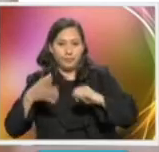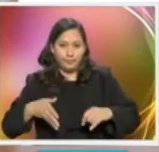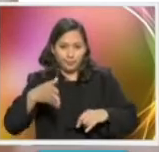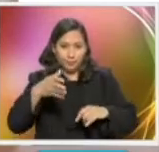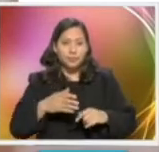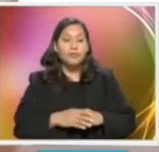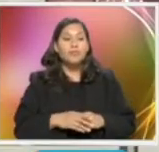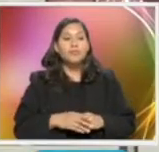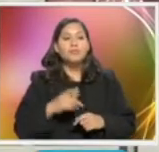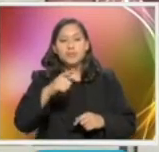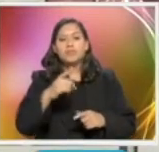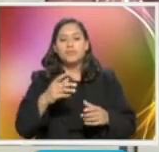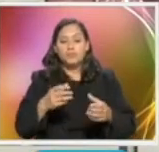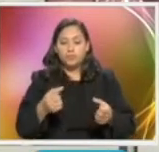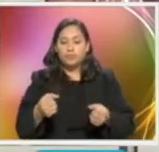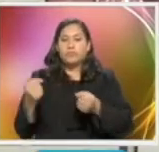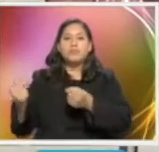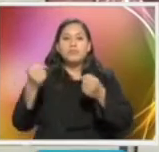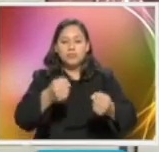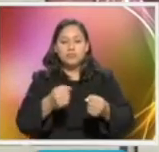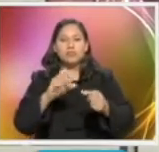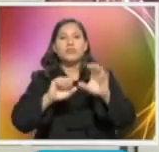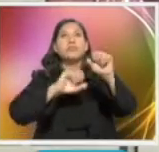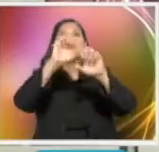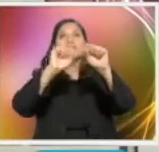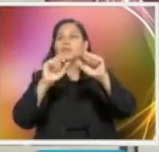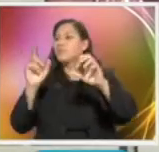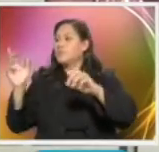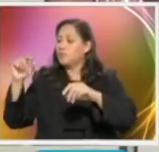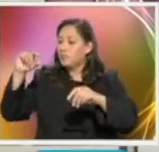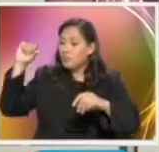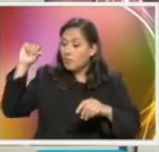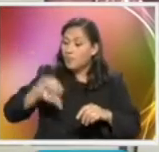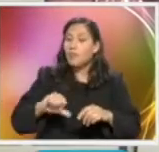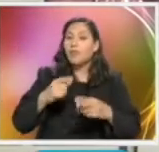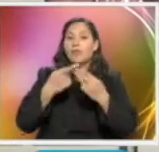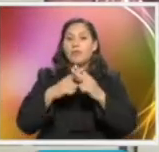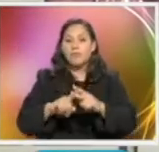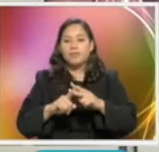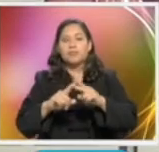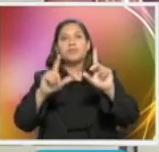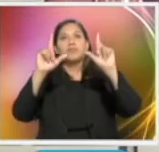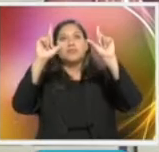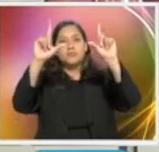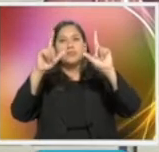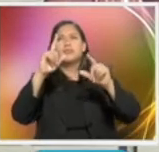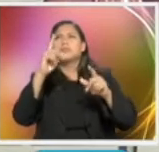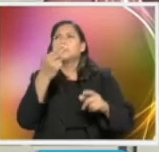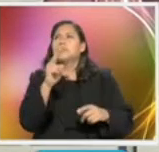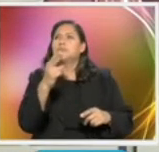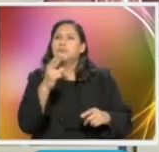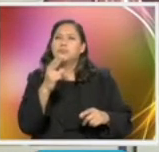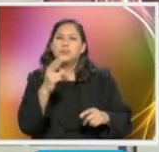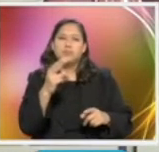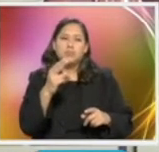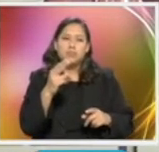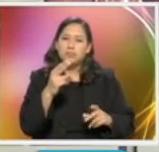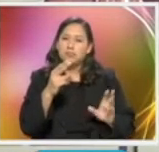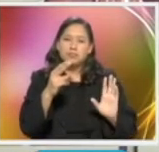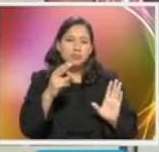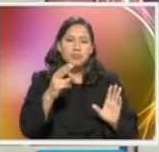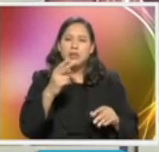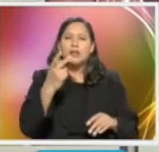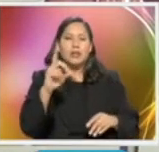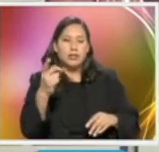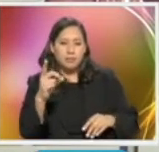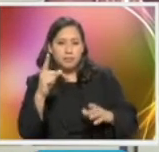él agarra la escalera, trae su martillo, trae una placa y dice, a partir de este momento, estamos hablando más o menos de noviembre, los primeros días